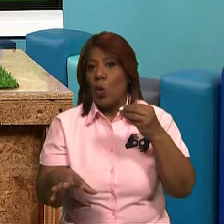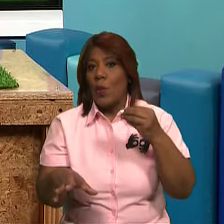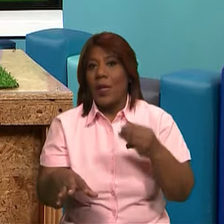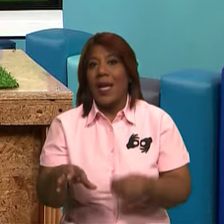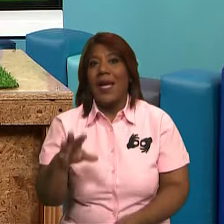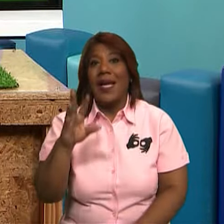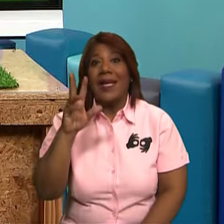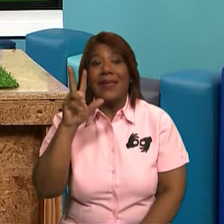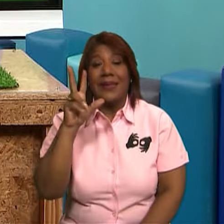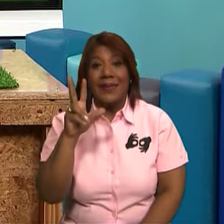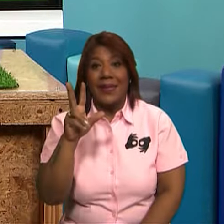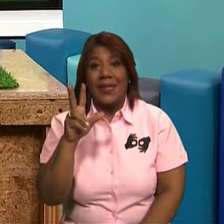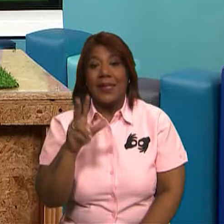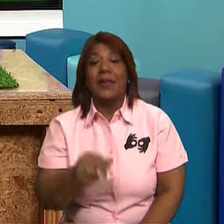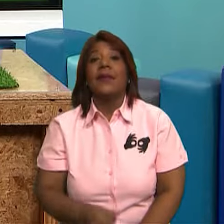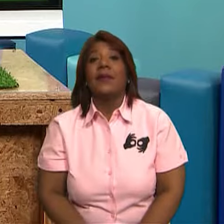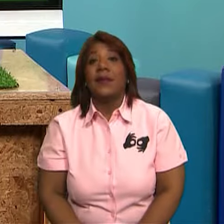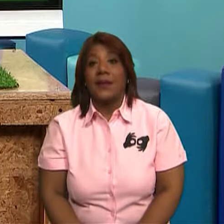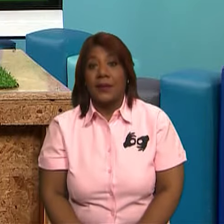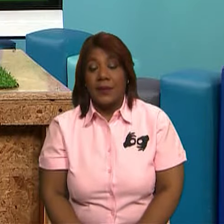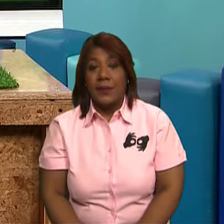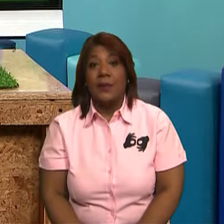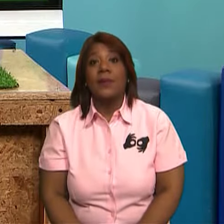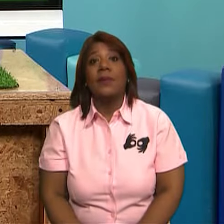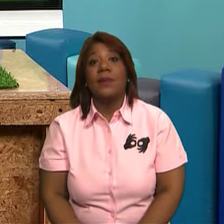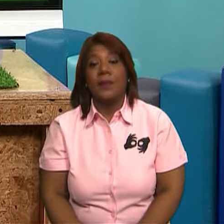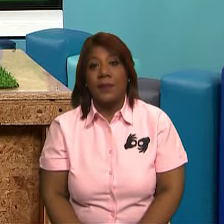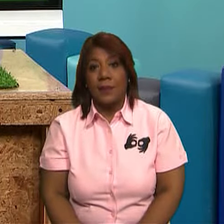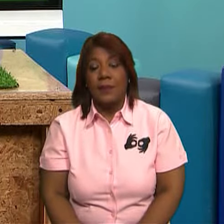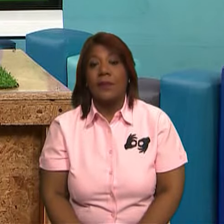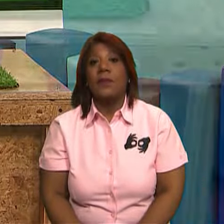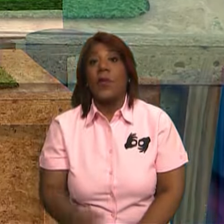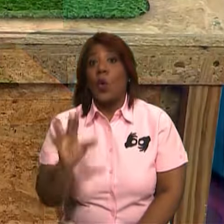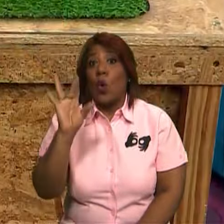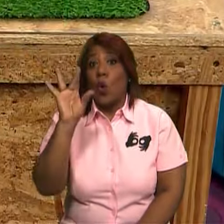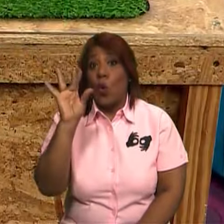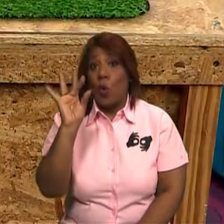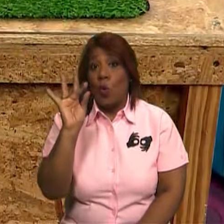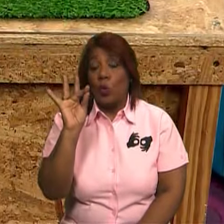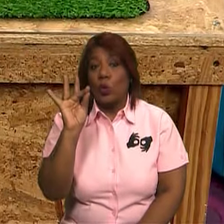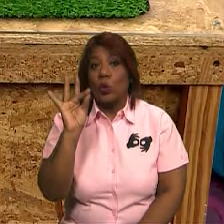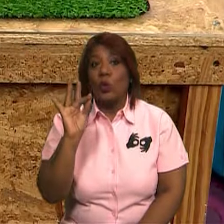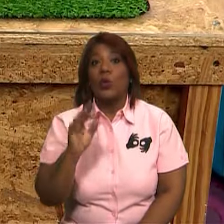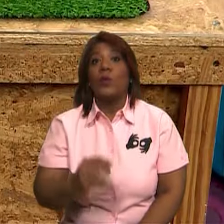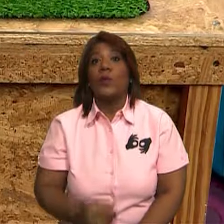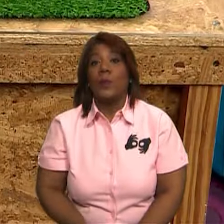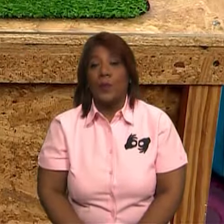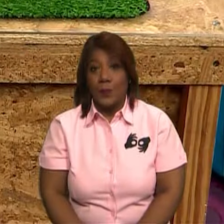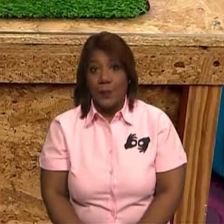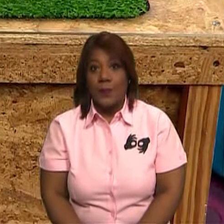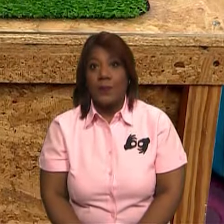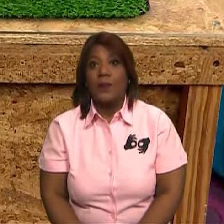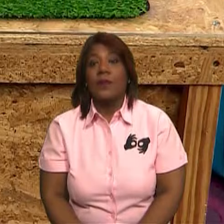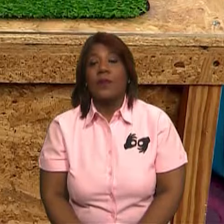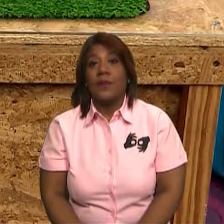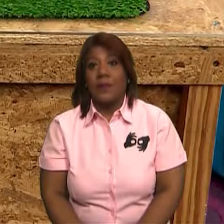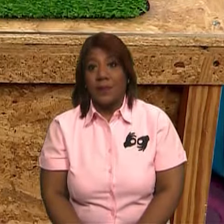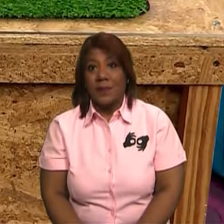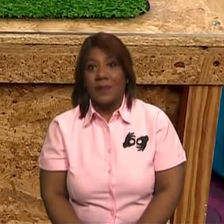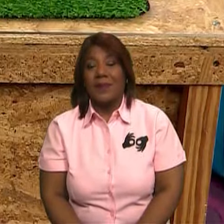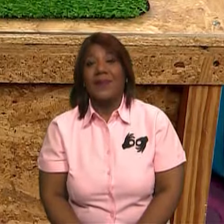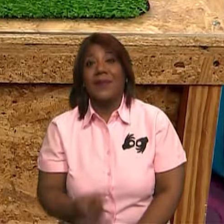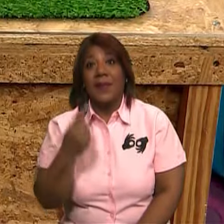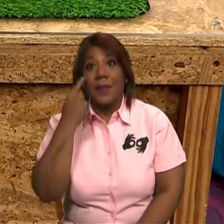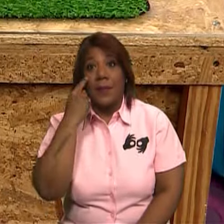Entonces, según parece, 43 entre 5 da 8, ¿verdad? Claro que sí, porque miren esta